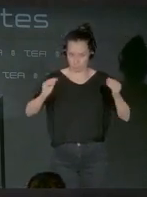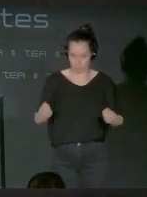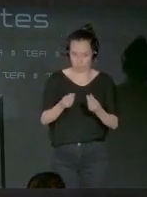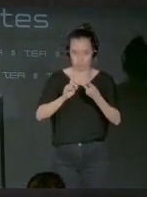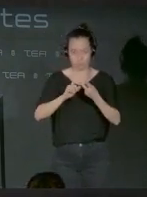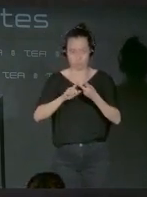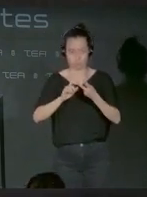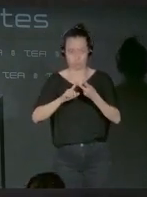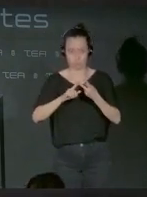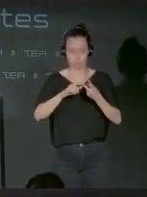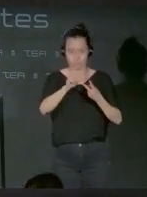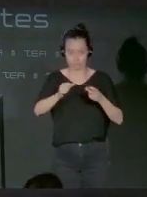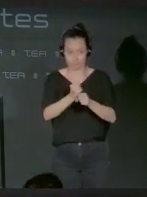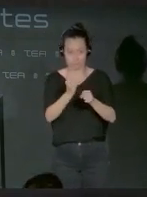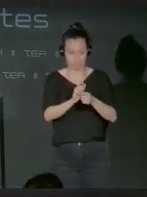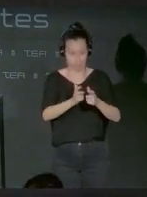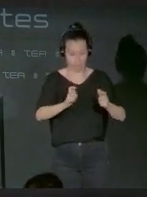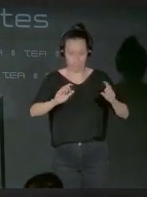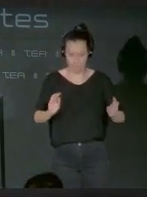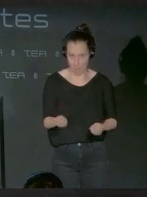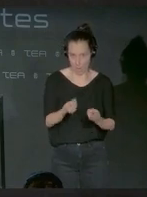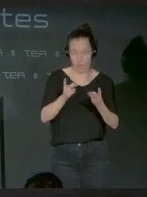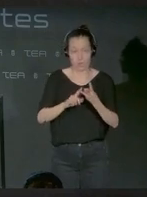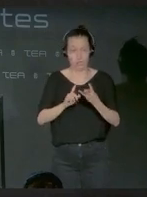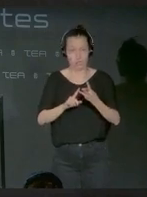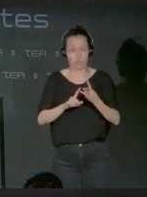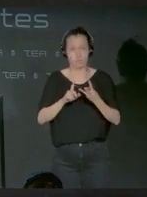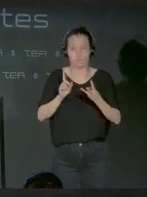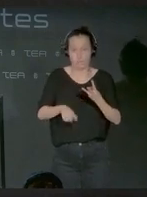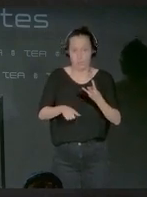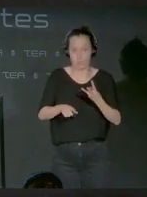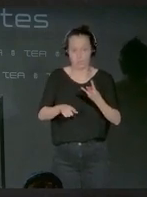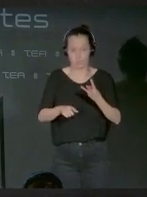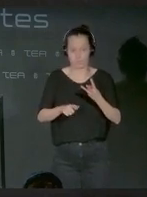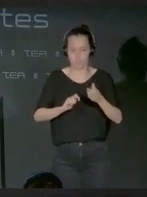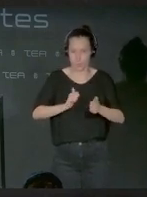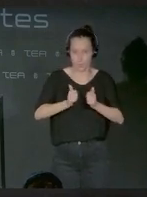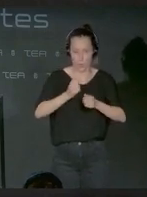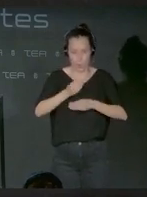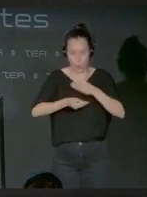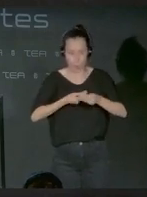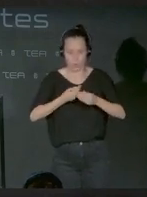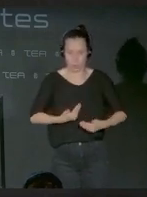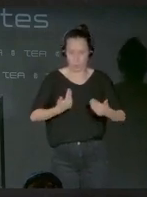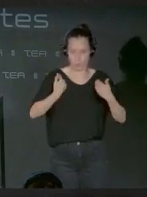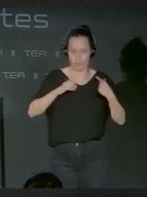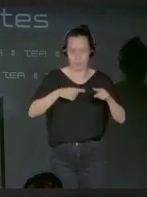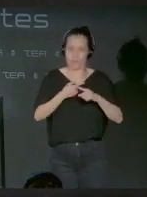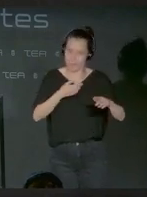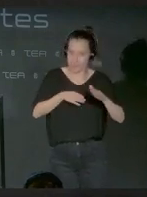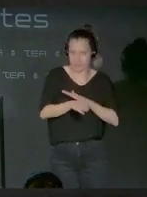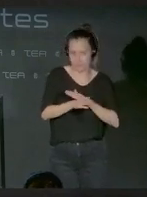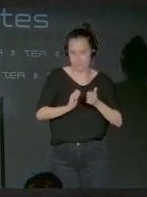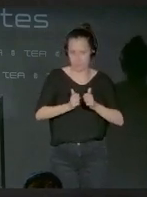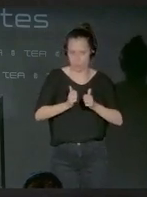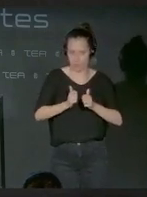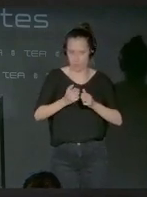potenciar la empleabilidad en el sector y fomentar un consumo responsable y accesible a los videojuegos